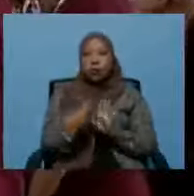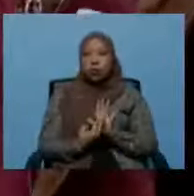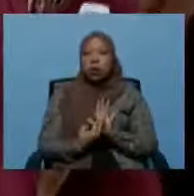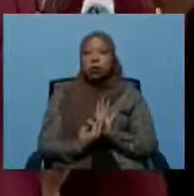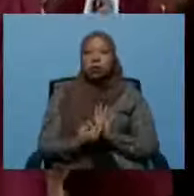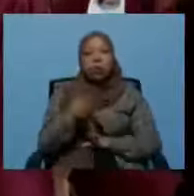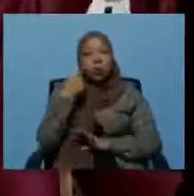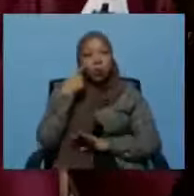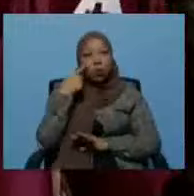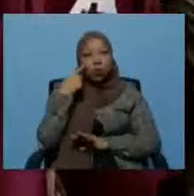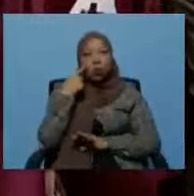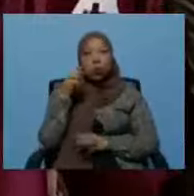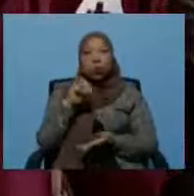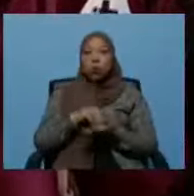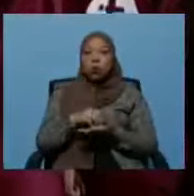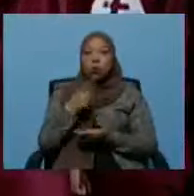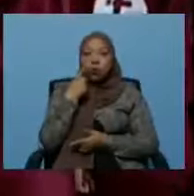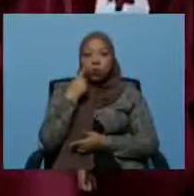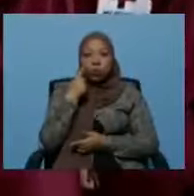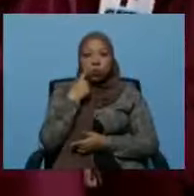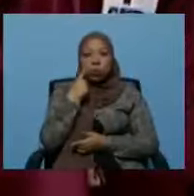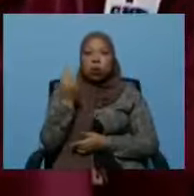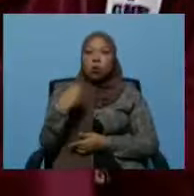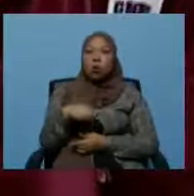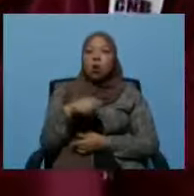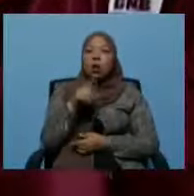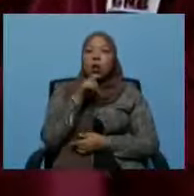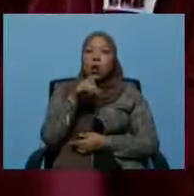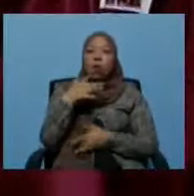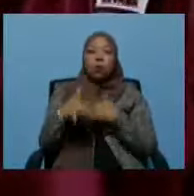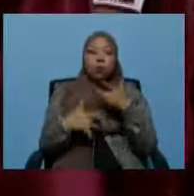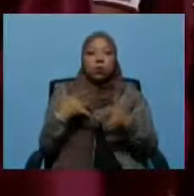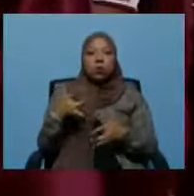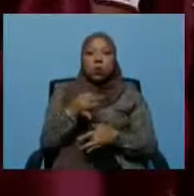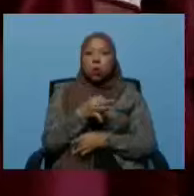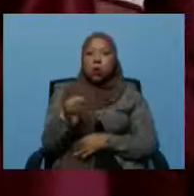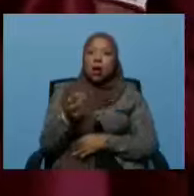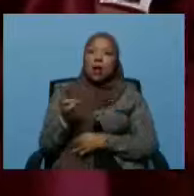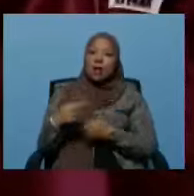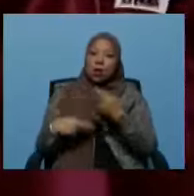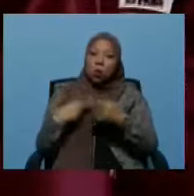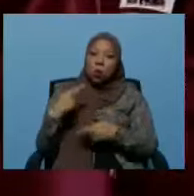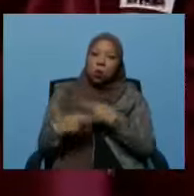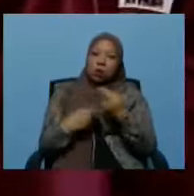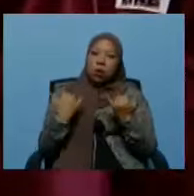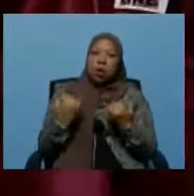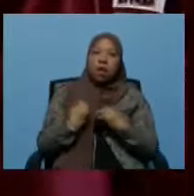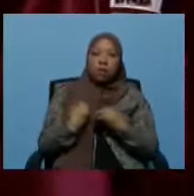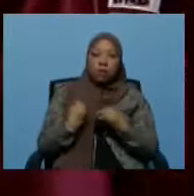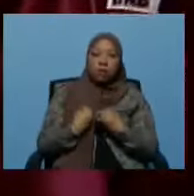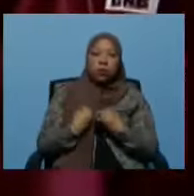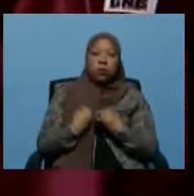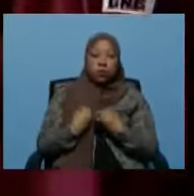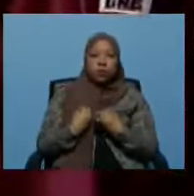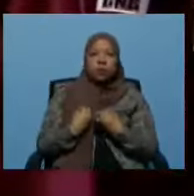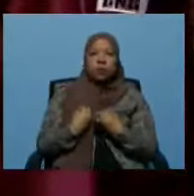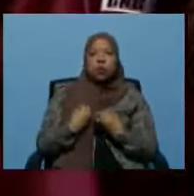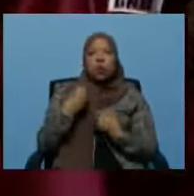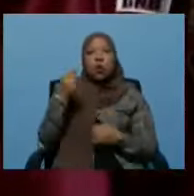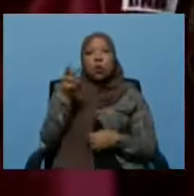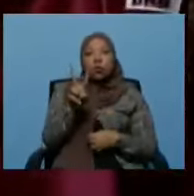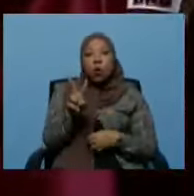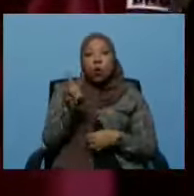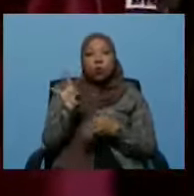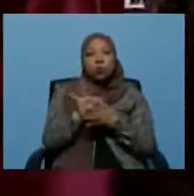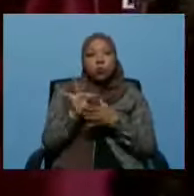hemos visto, no han sido los más idóneos y los más correctos en relación a lo que es la vida de estos dos